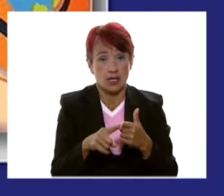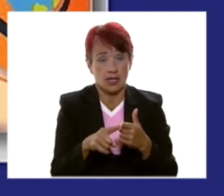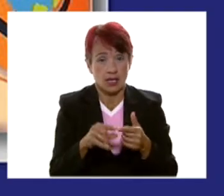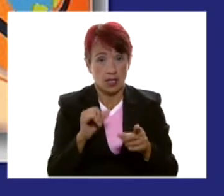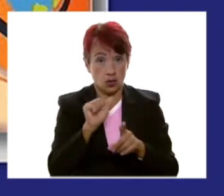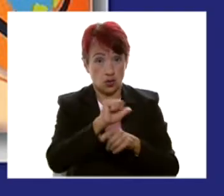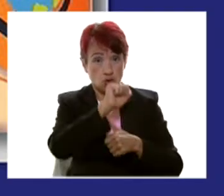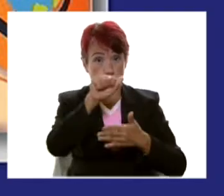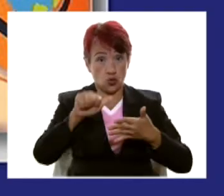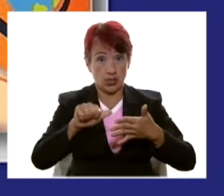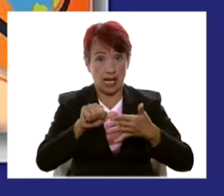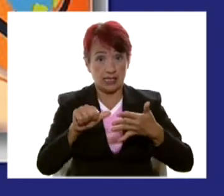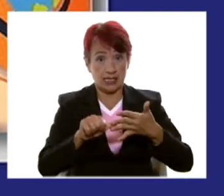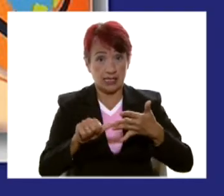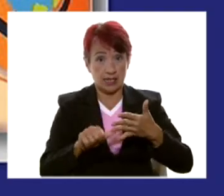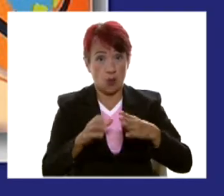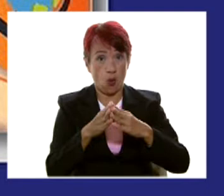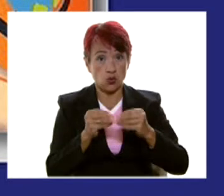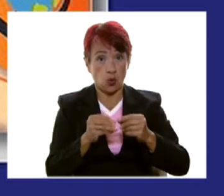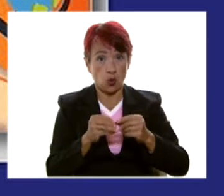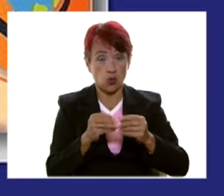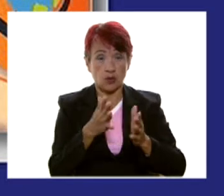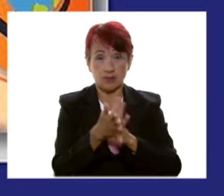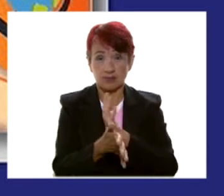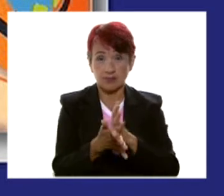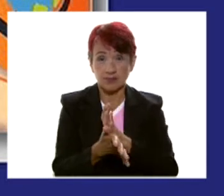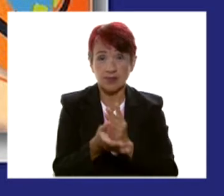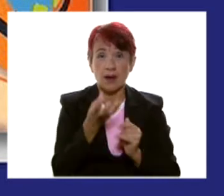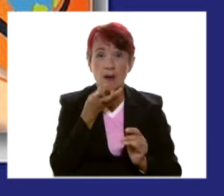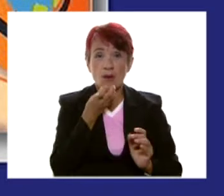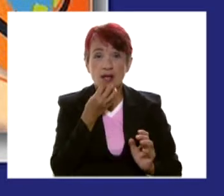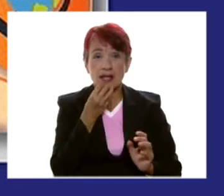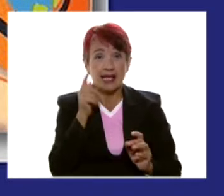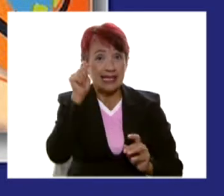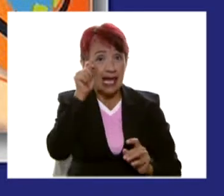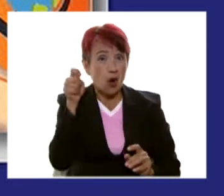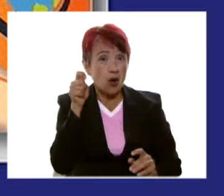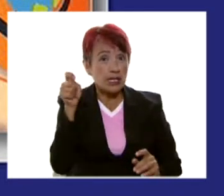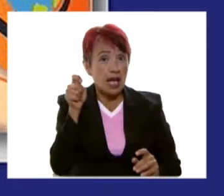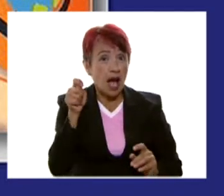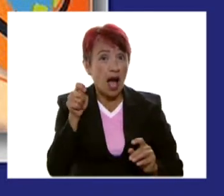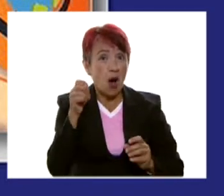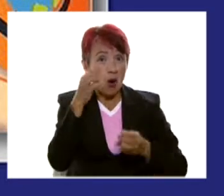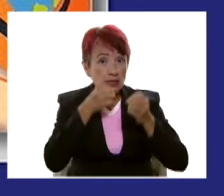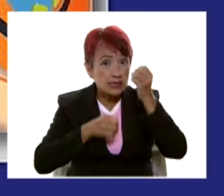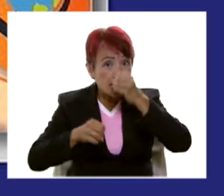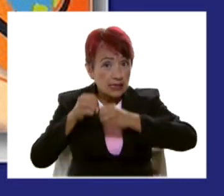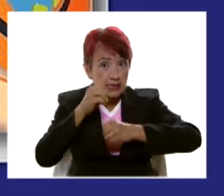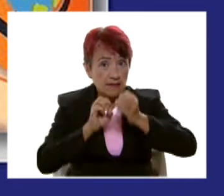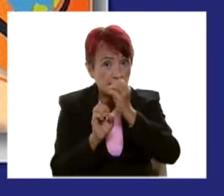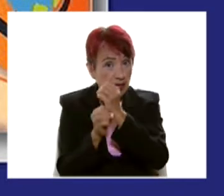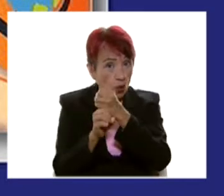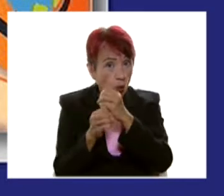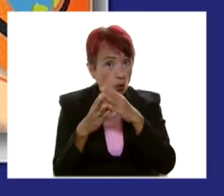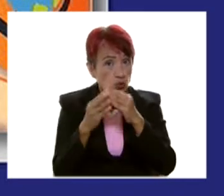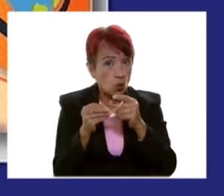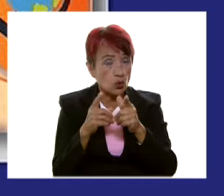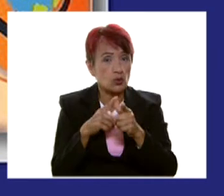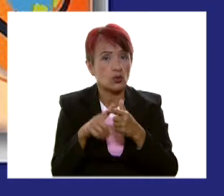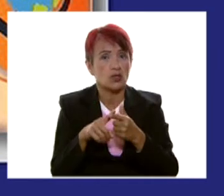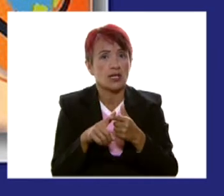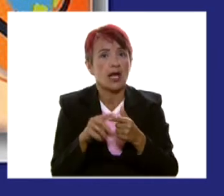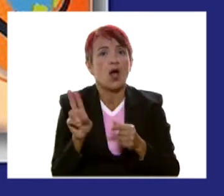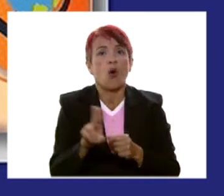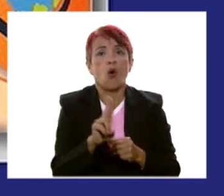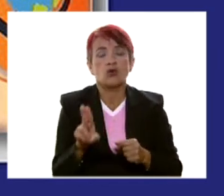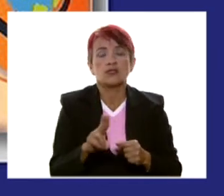sustantivos abstractos de acuerdo con el tema que se trate. Pueden ser de tipo teórico o científico. Es frecuente el